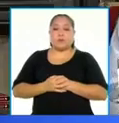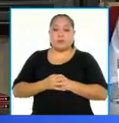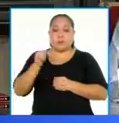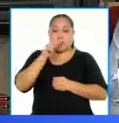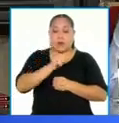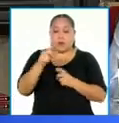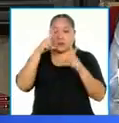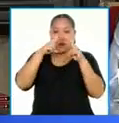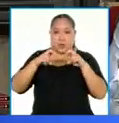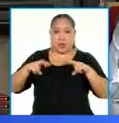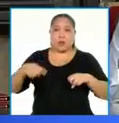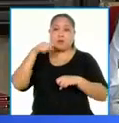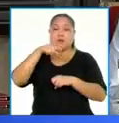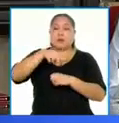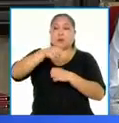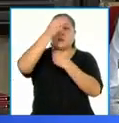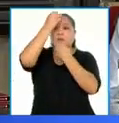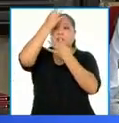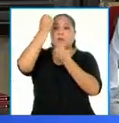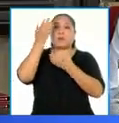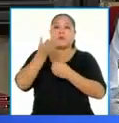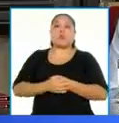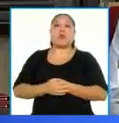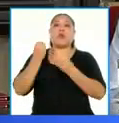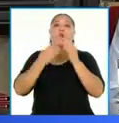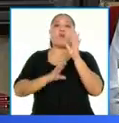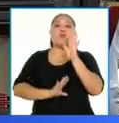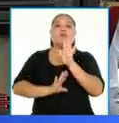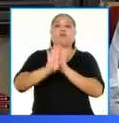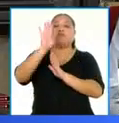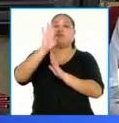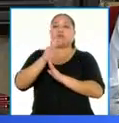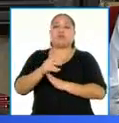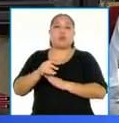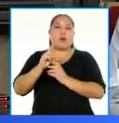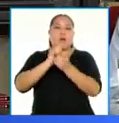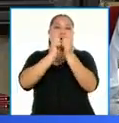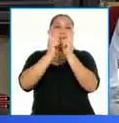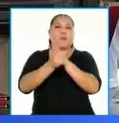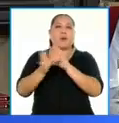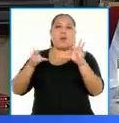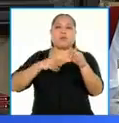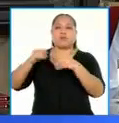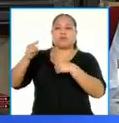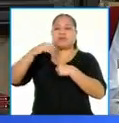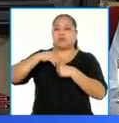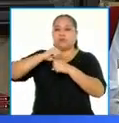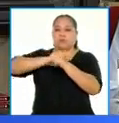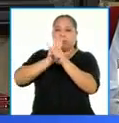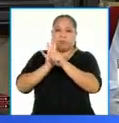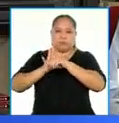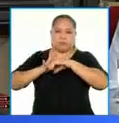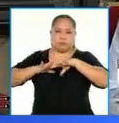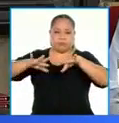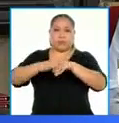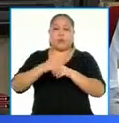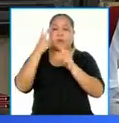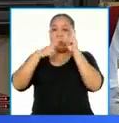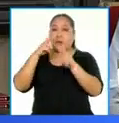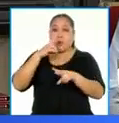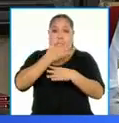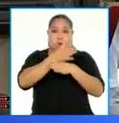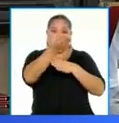análisis de la información sobre la evolución de la pandemia, podemos compartir con ustedes que se puede notar,